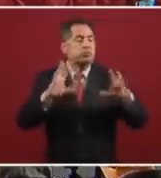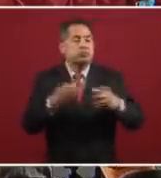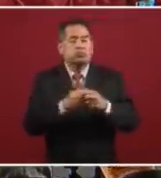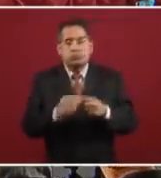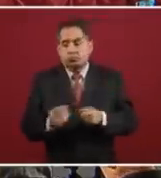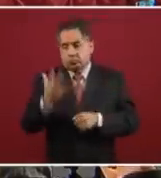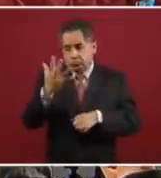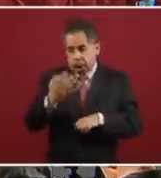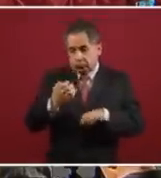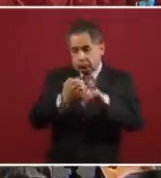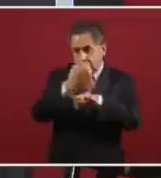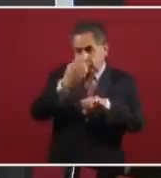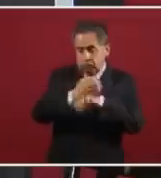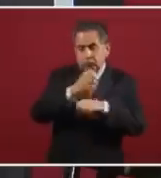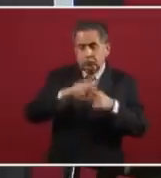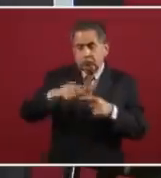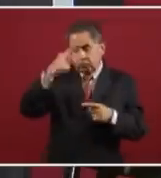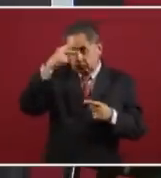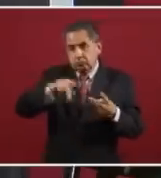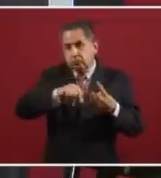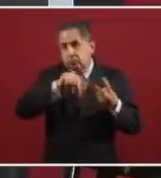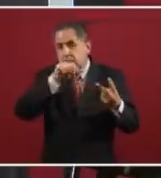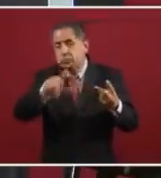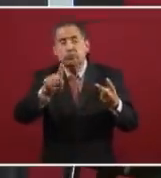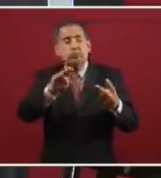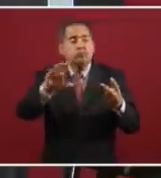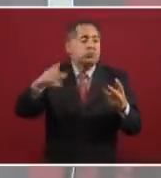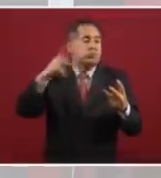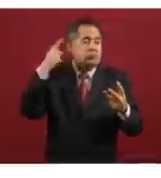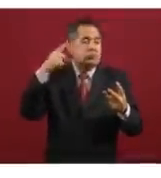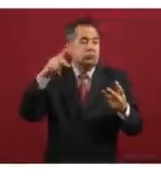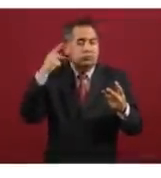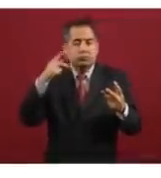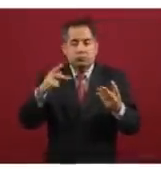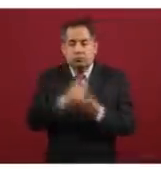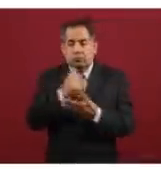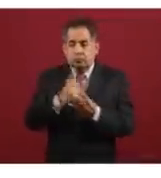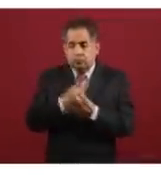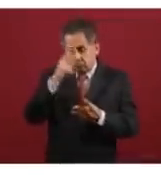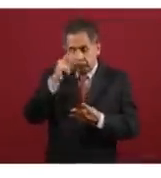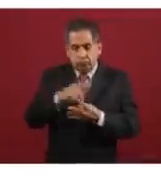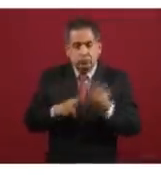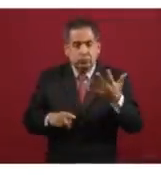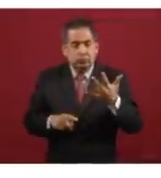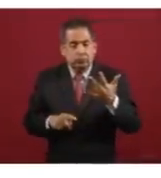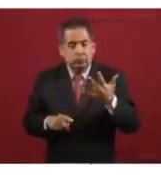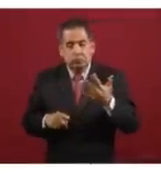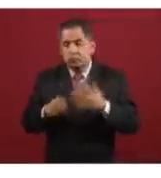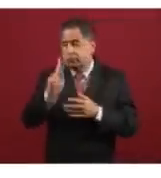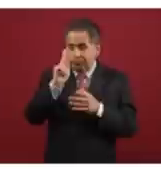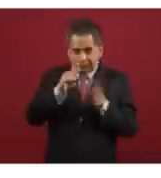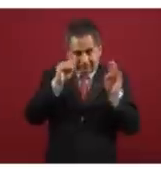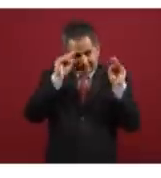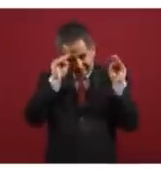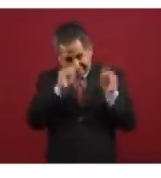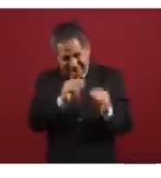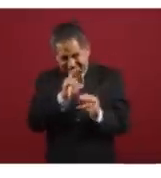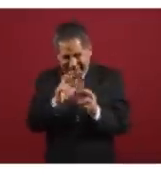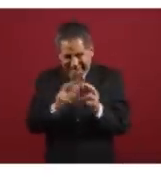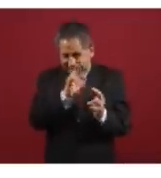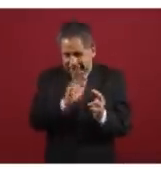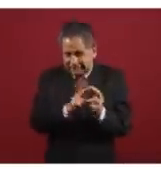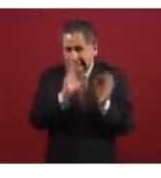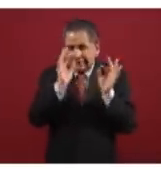cinco estados: México, Jalisco, Baja California, Puebla y Ciudad de México. Pero si nos vamos a la